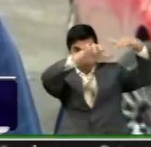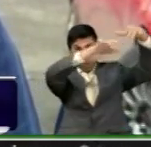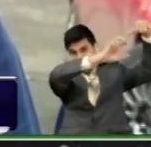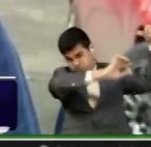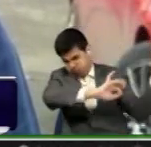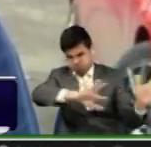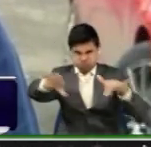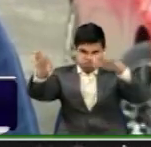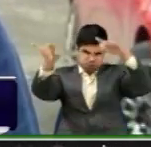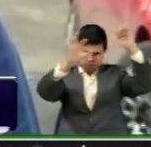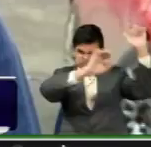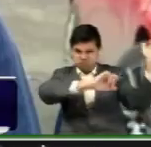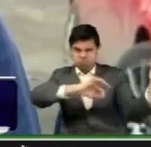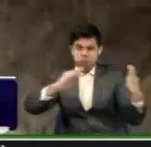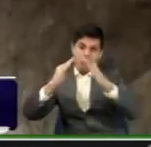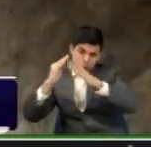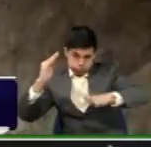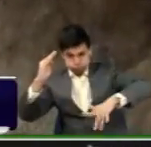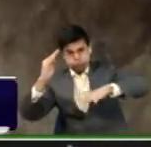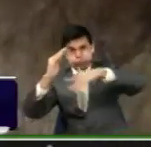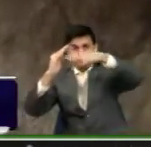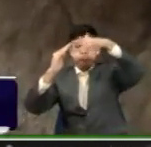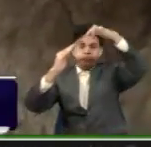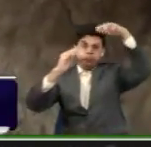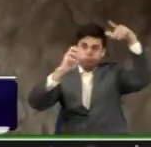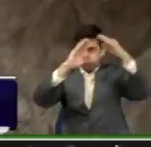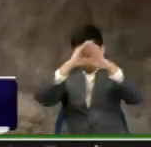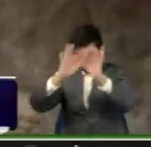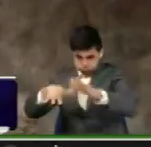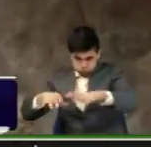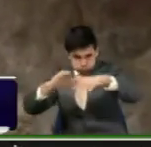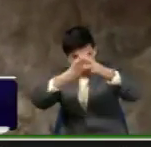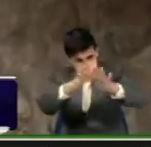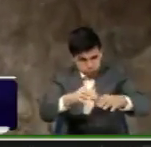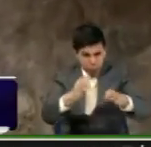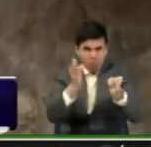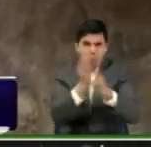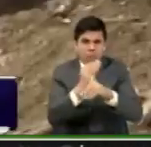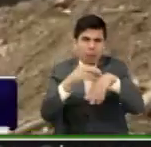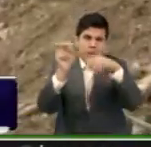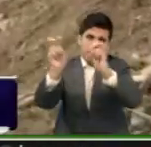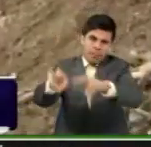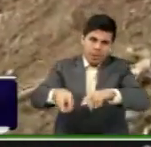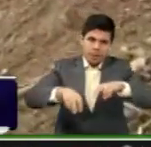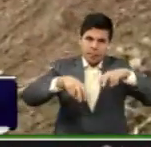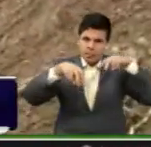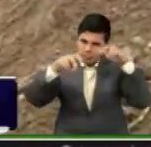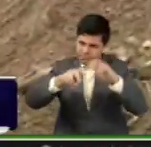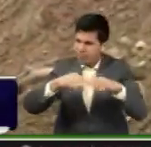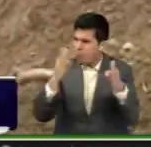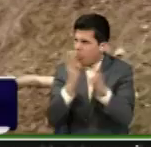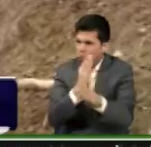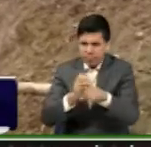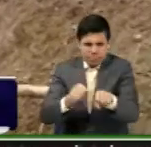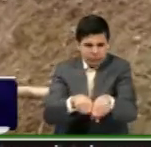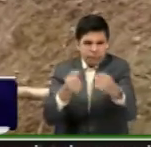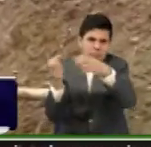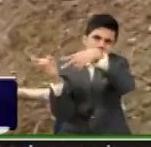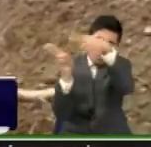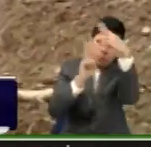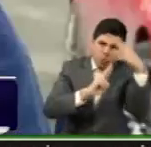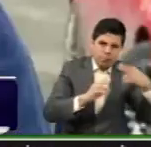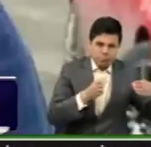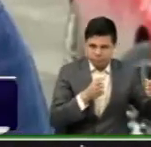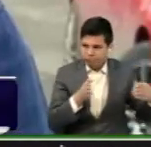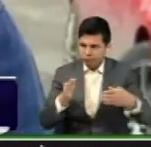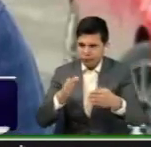y pues nos han afectado gran parte de viviendas, de cultivos, vías, puentes, entre